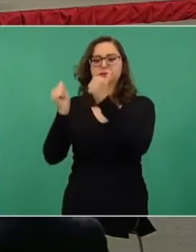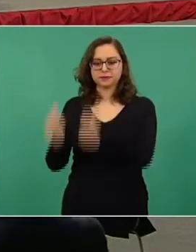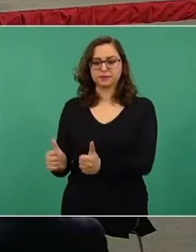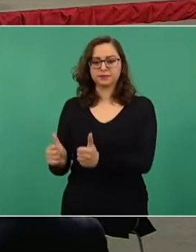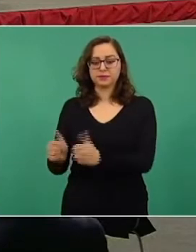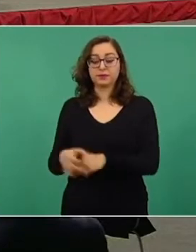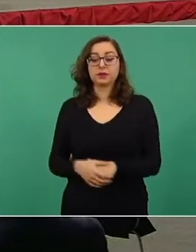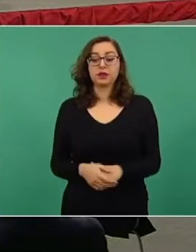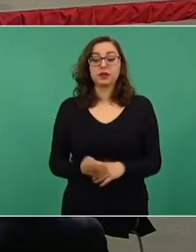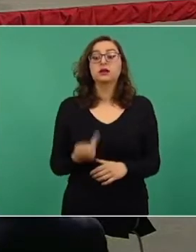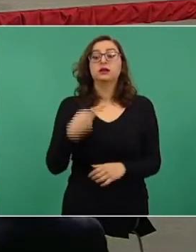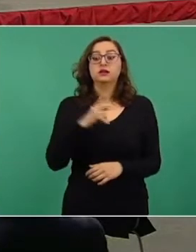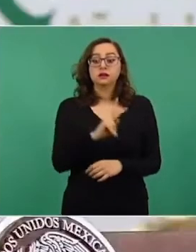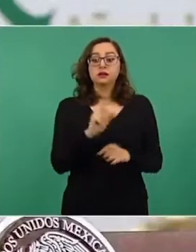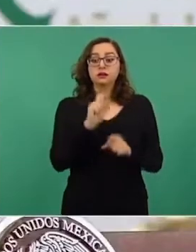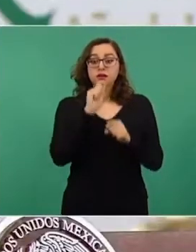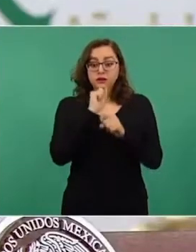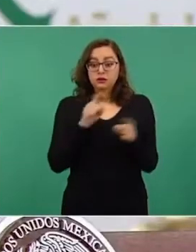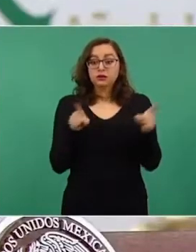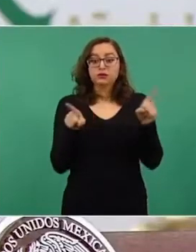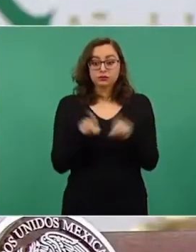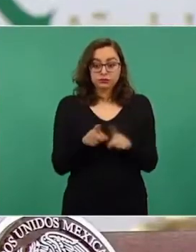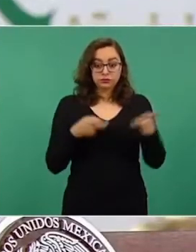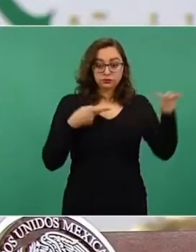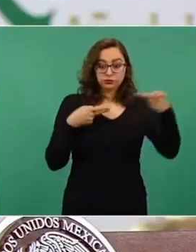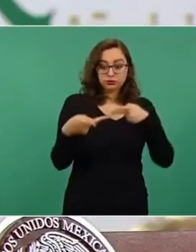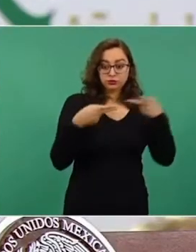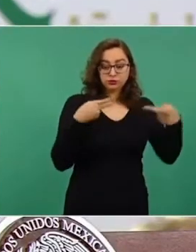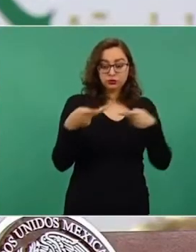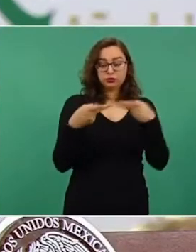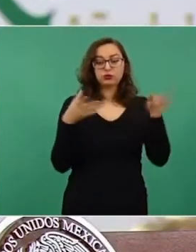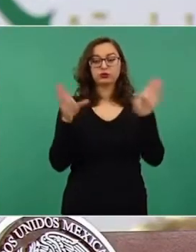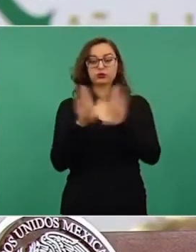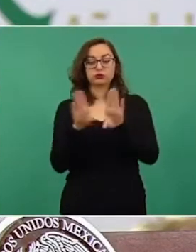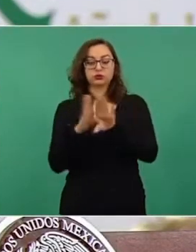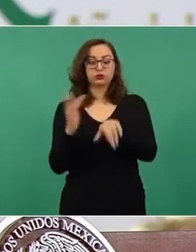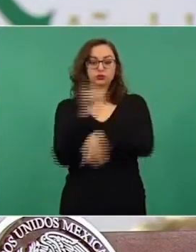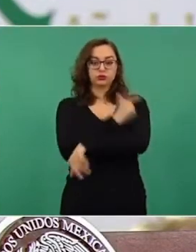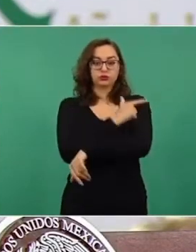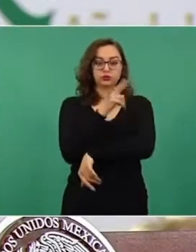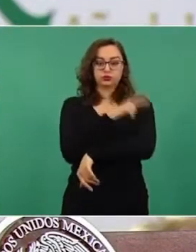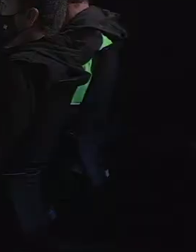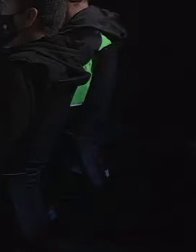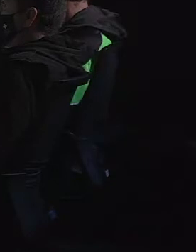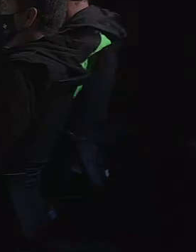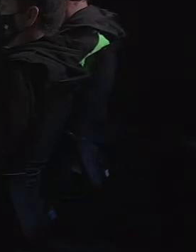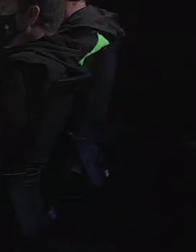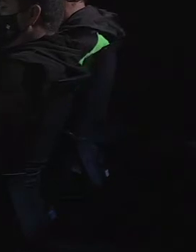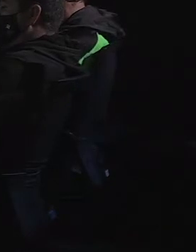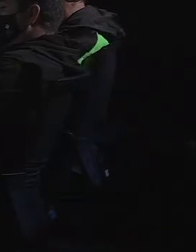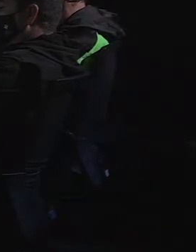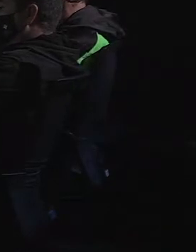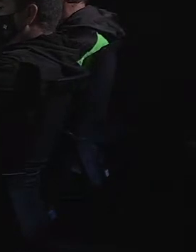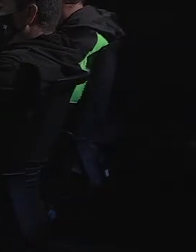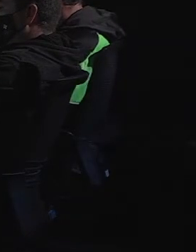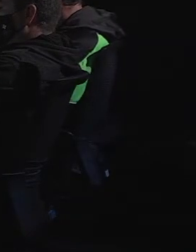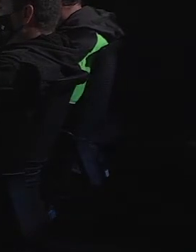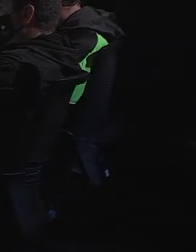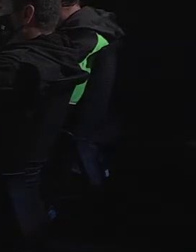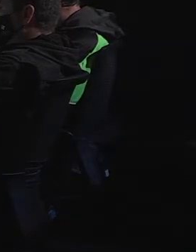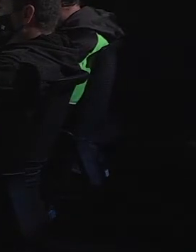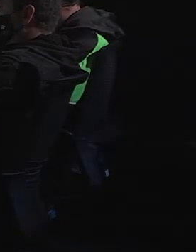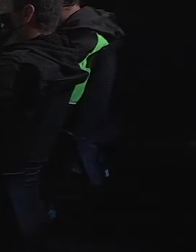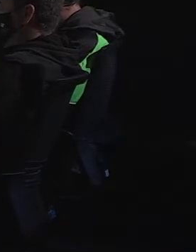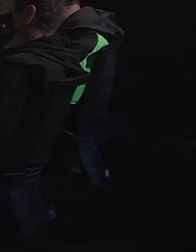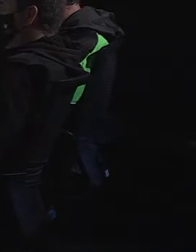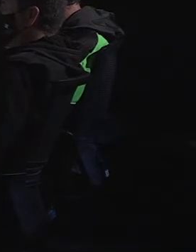homicidios en México y que fue aplicada en el estado de Chihuahua. Desde Ciudad Juárez, Chihuahua, el